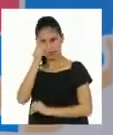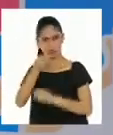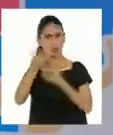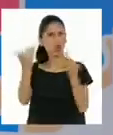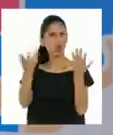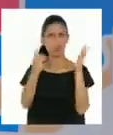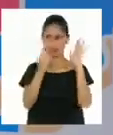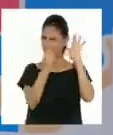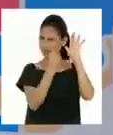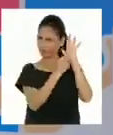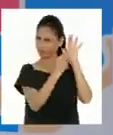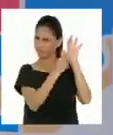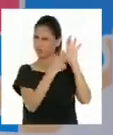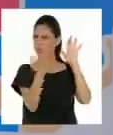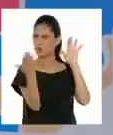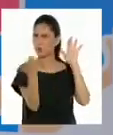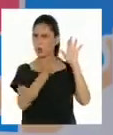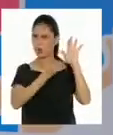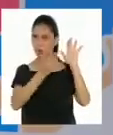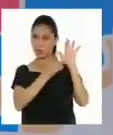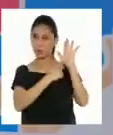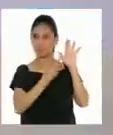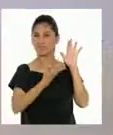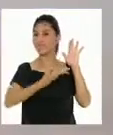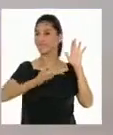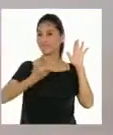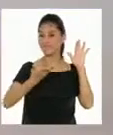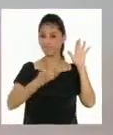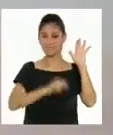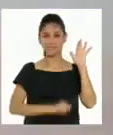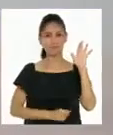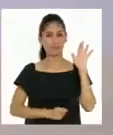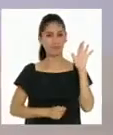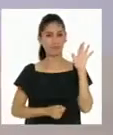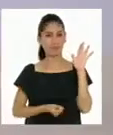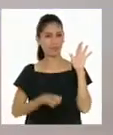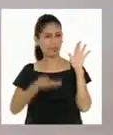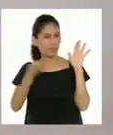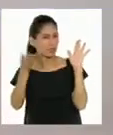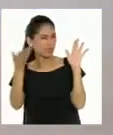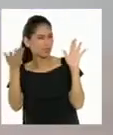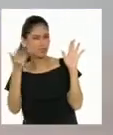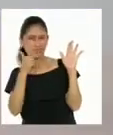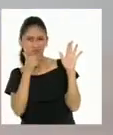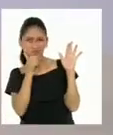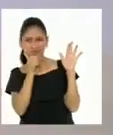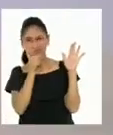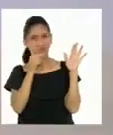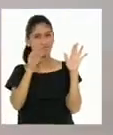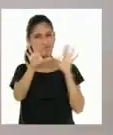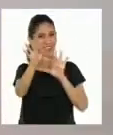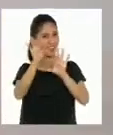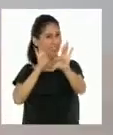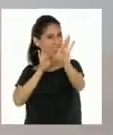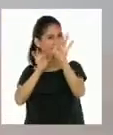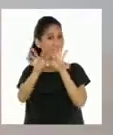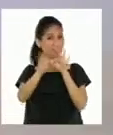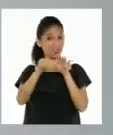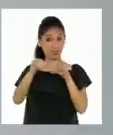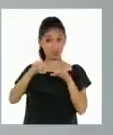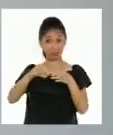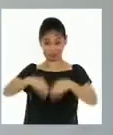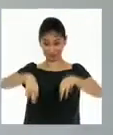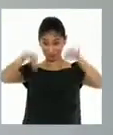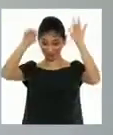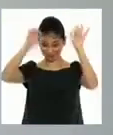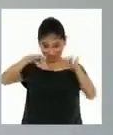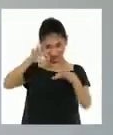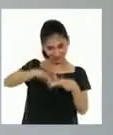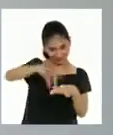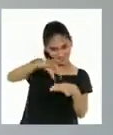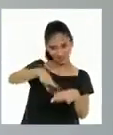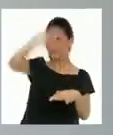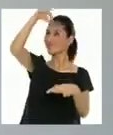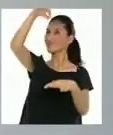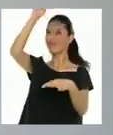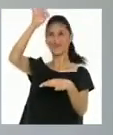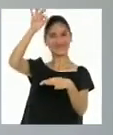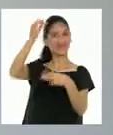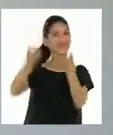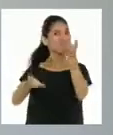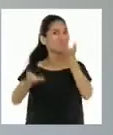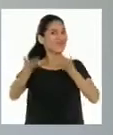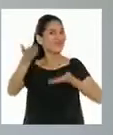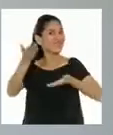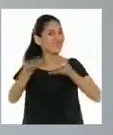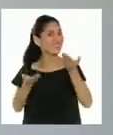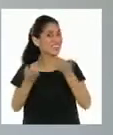un muestreo aleatorio simple? O sea, que lo seleccionamos por sorteo. Un momento, en el caso